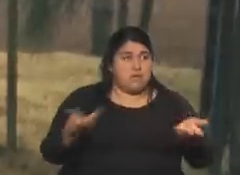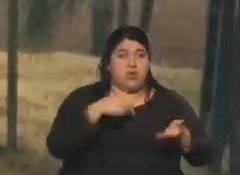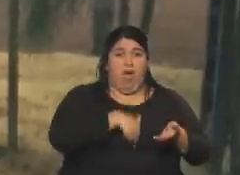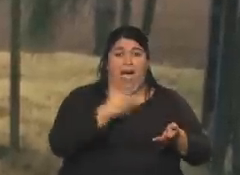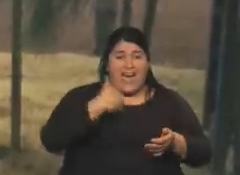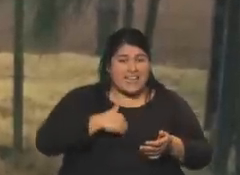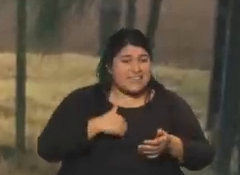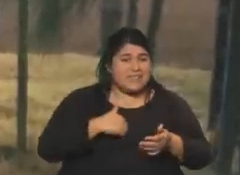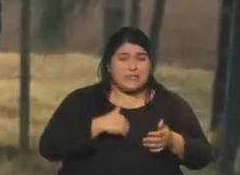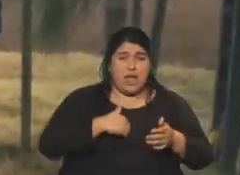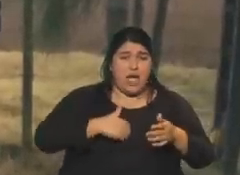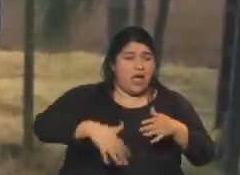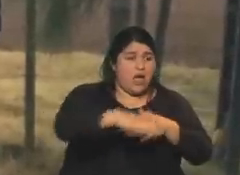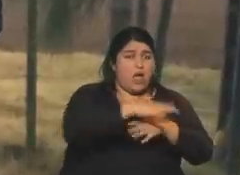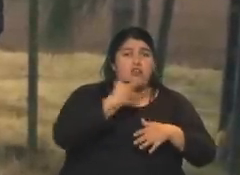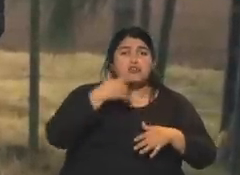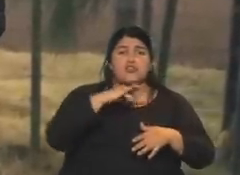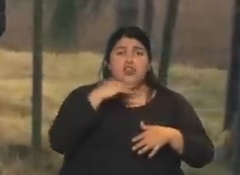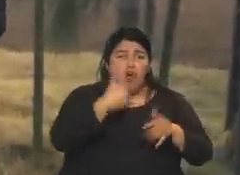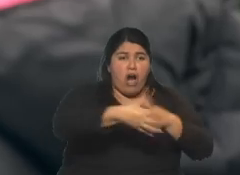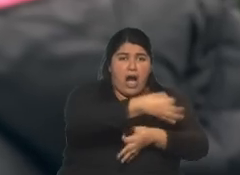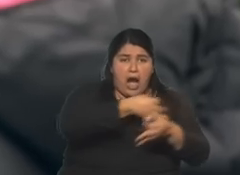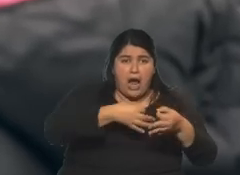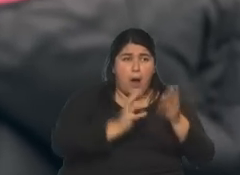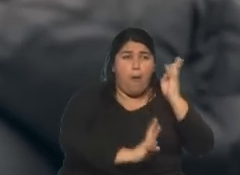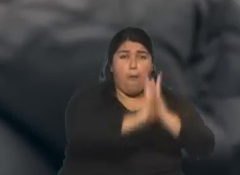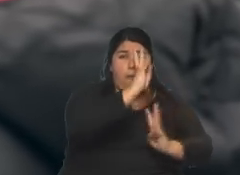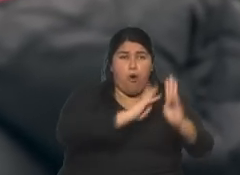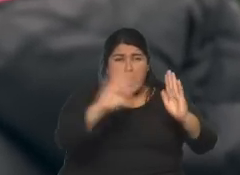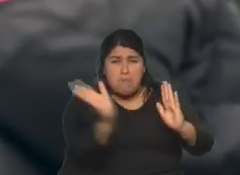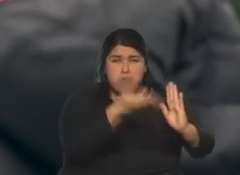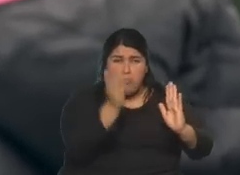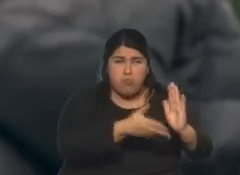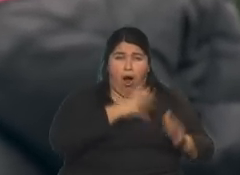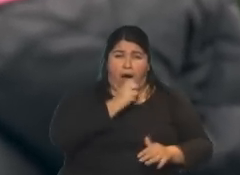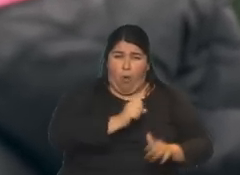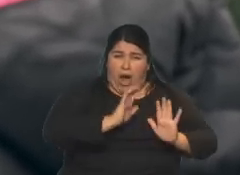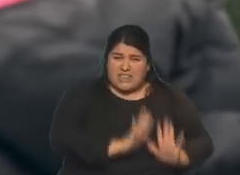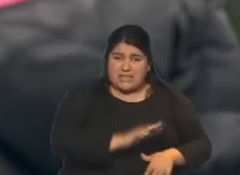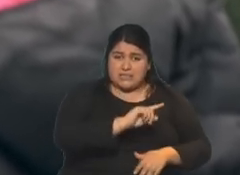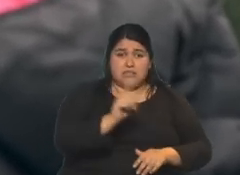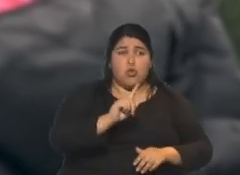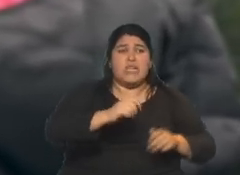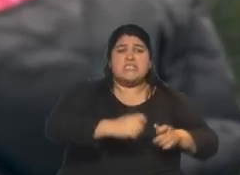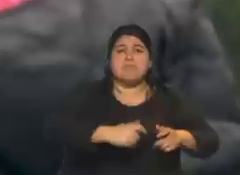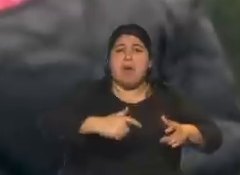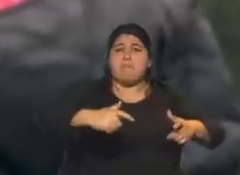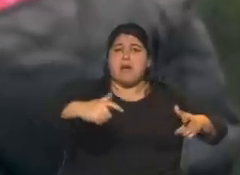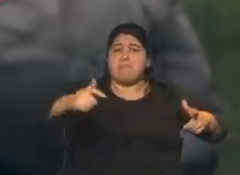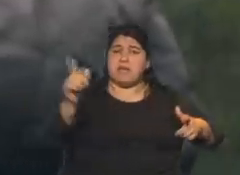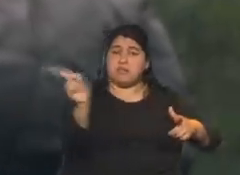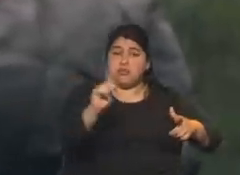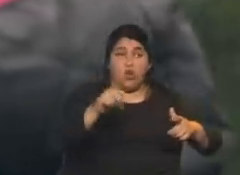soporta 1 metro más de soja ni 1 centímetro menos de bosque. Ya, punto. No es ampliación, no es un progreso,